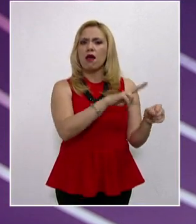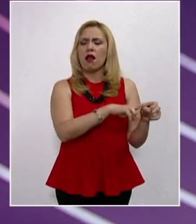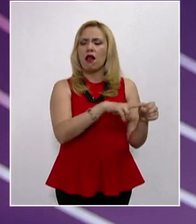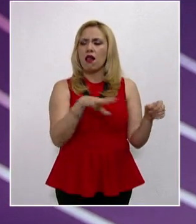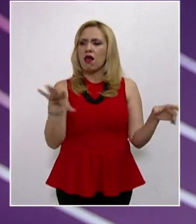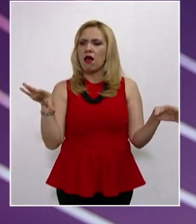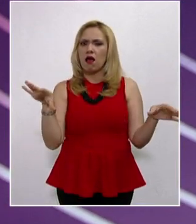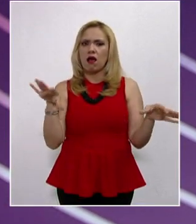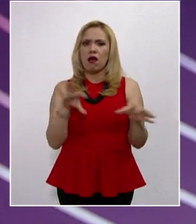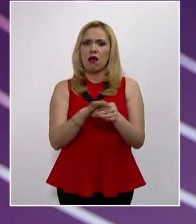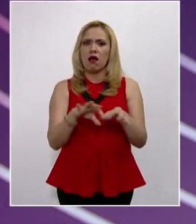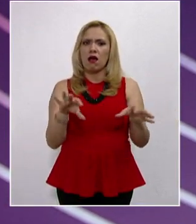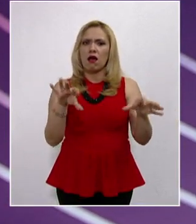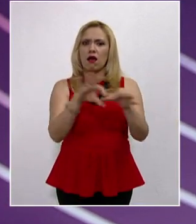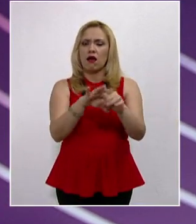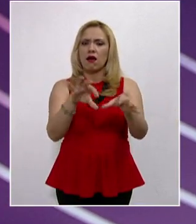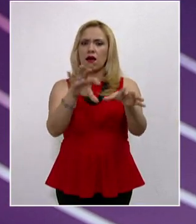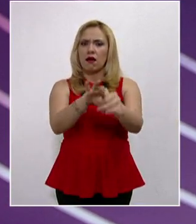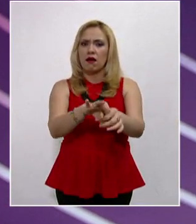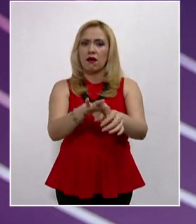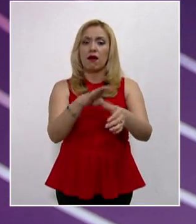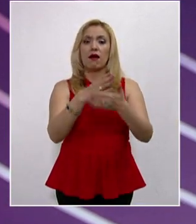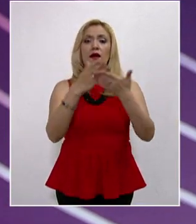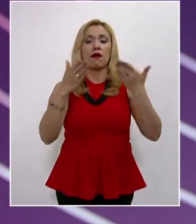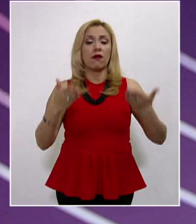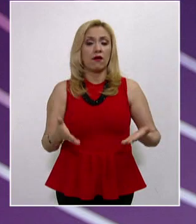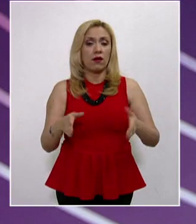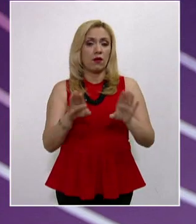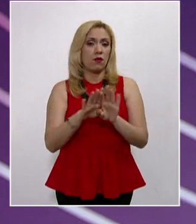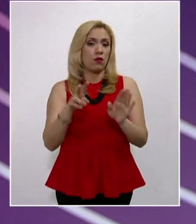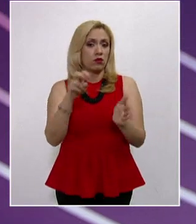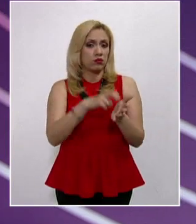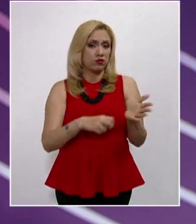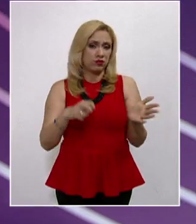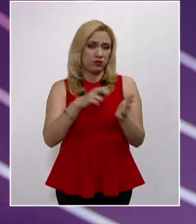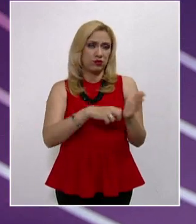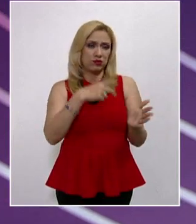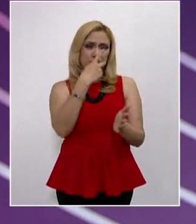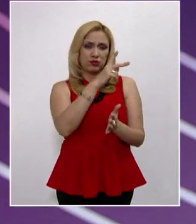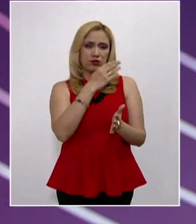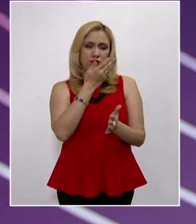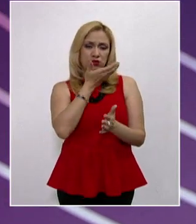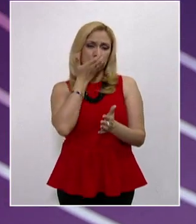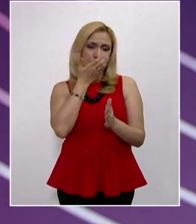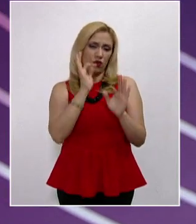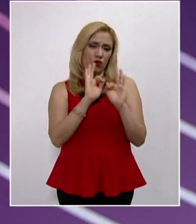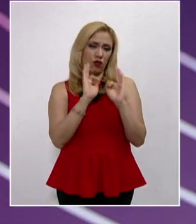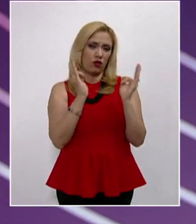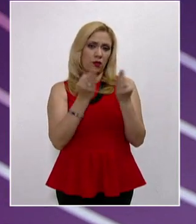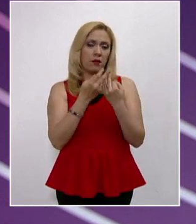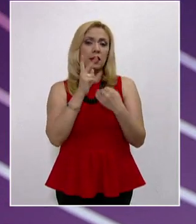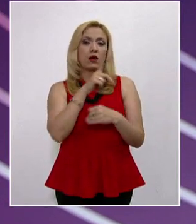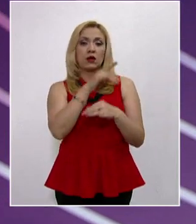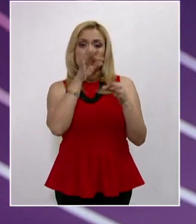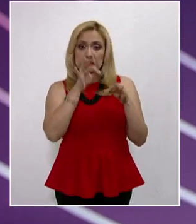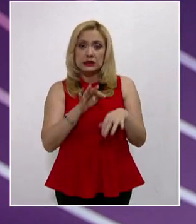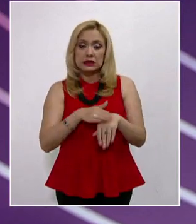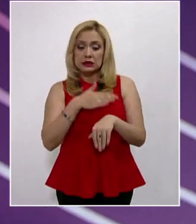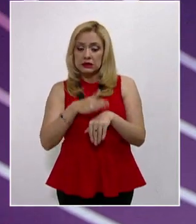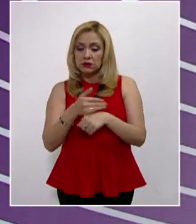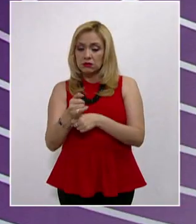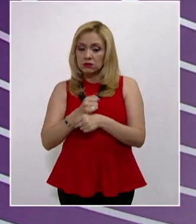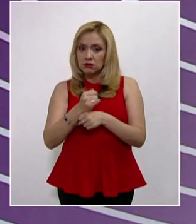incorporar delitos. Entonces, como parte de la disciplina, se ha cuestionado si la adecuada investigación de estos delitos,